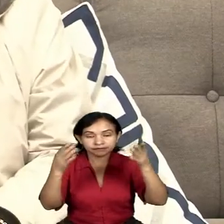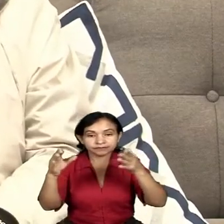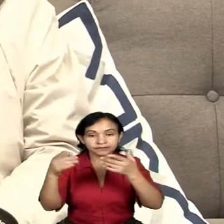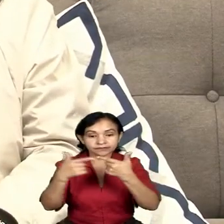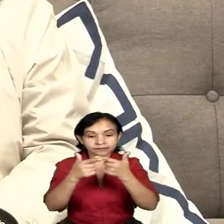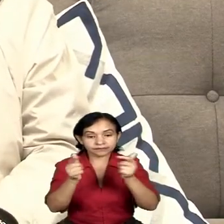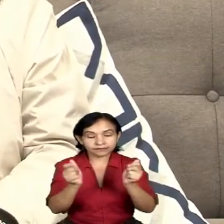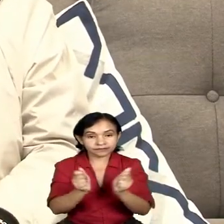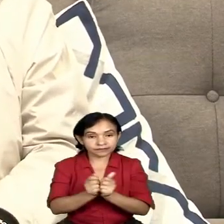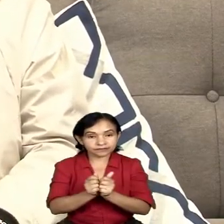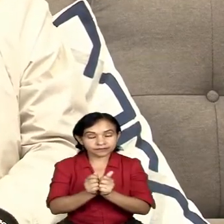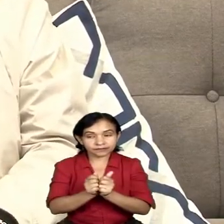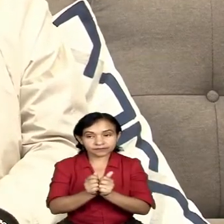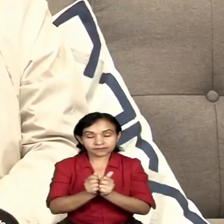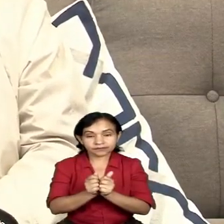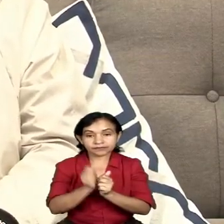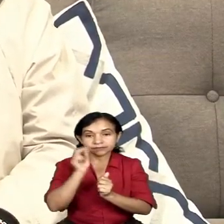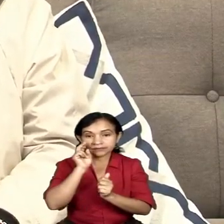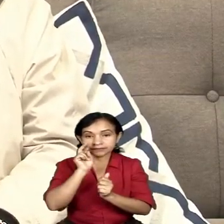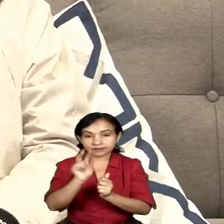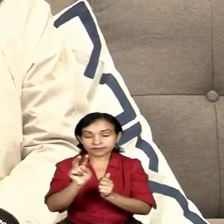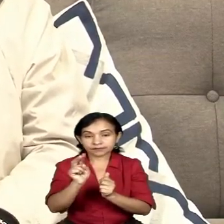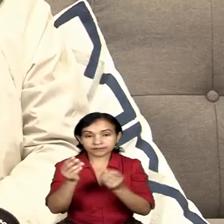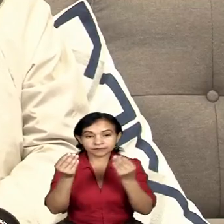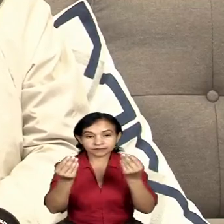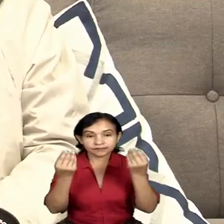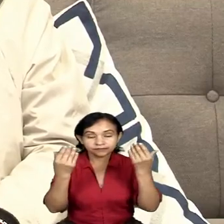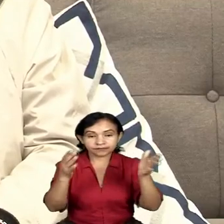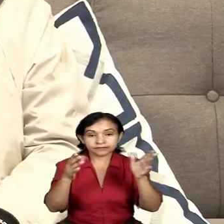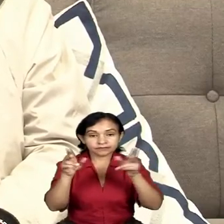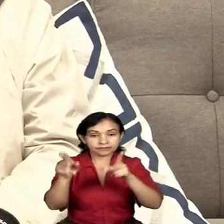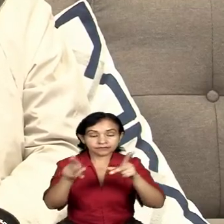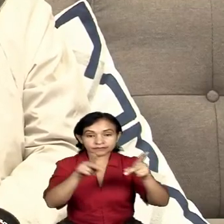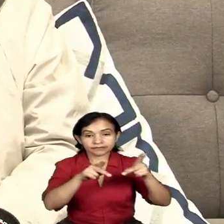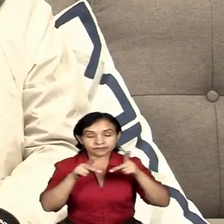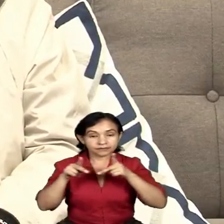movimientos y despierta a una serie de gente